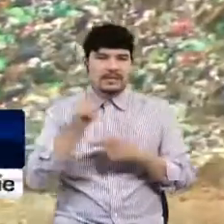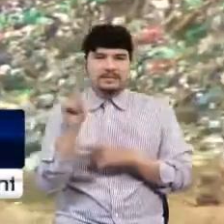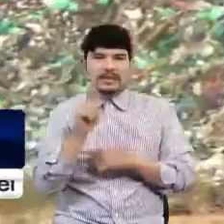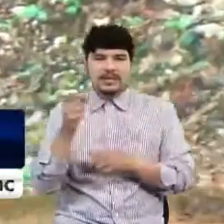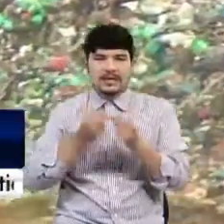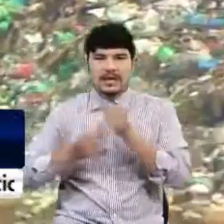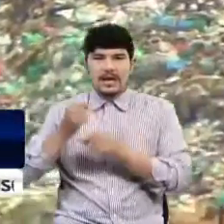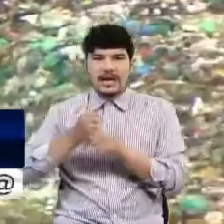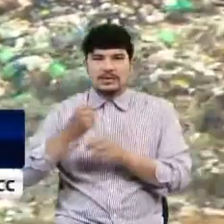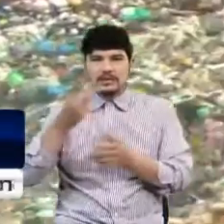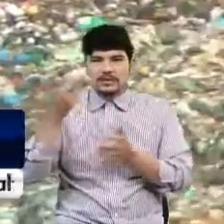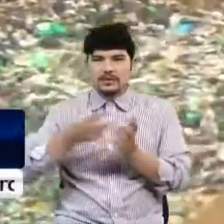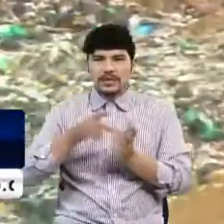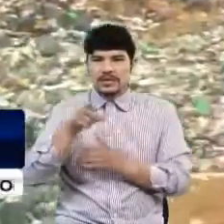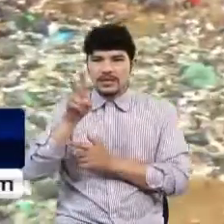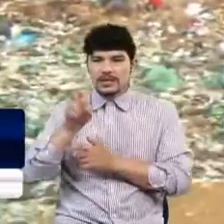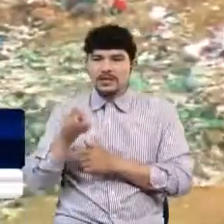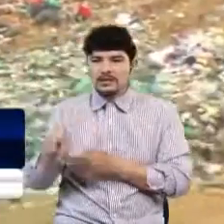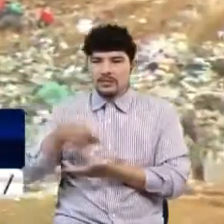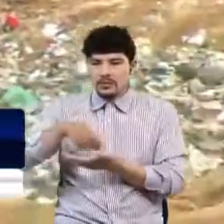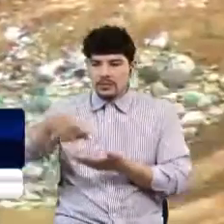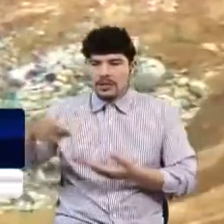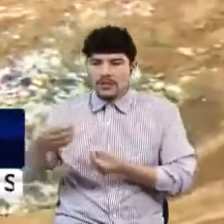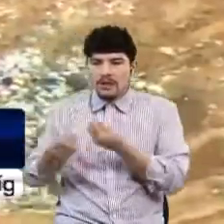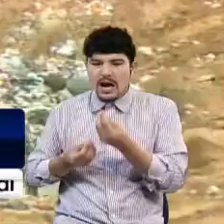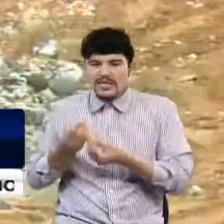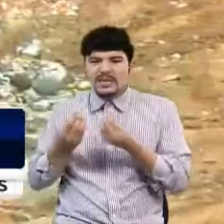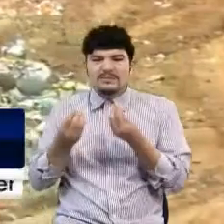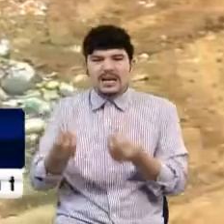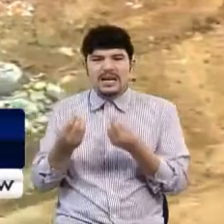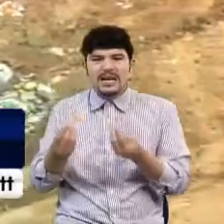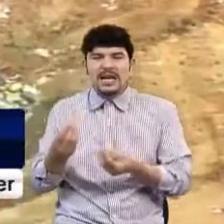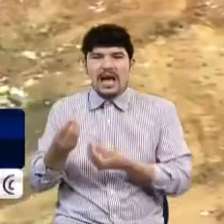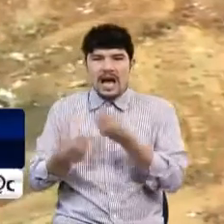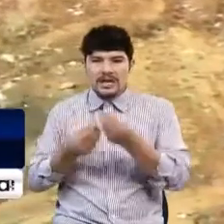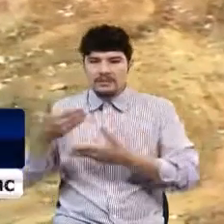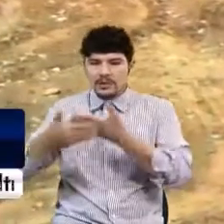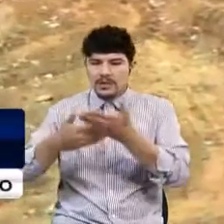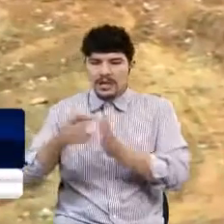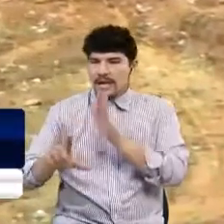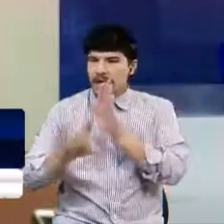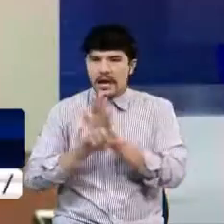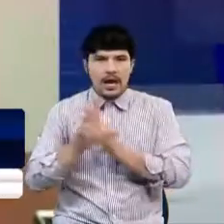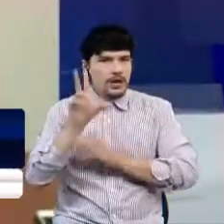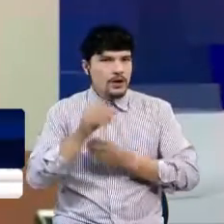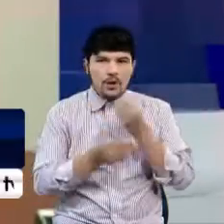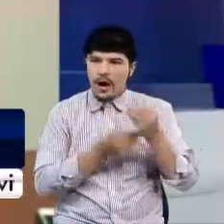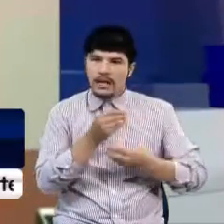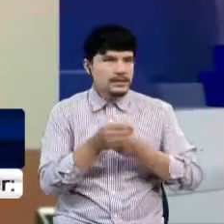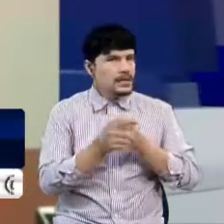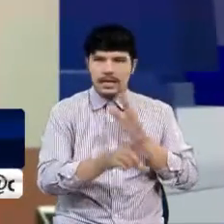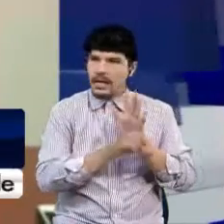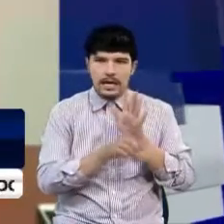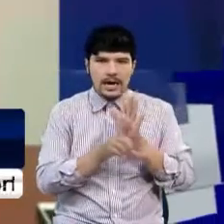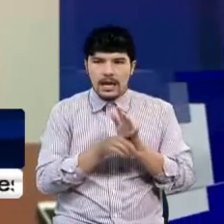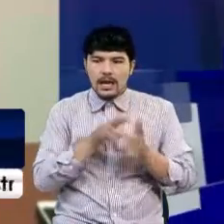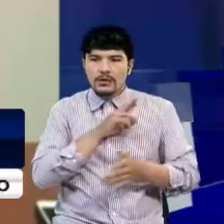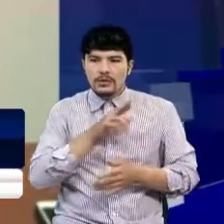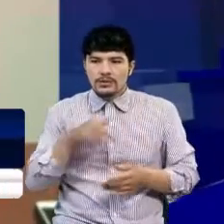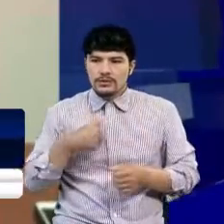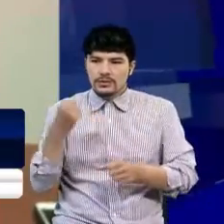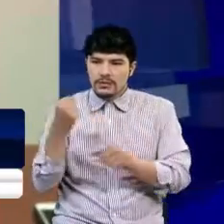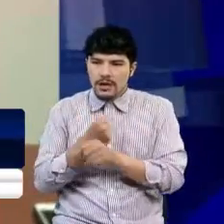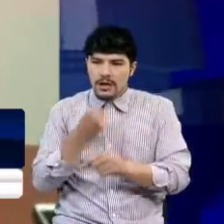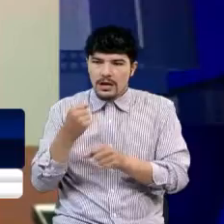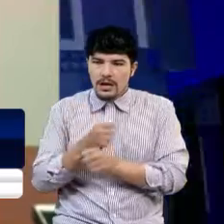de 2017. El contrato fue hecho para que se hiciera legalmente, no para que se hiciera ilegalmente. Nosotros